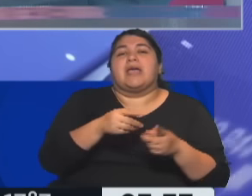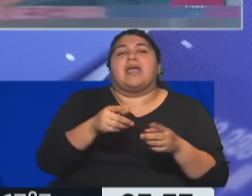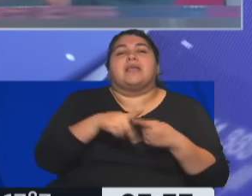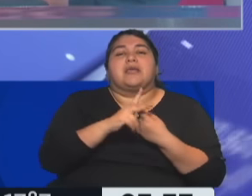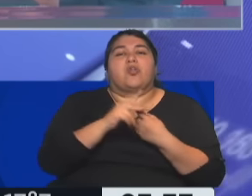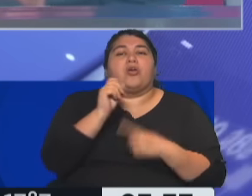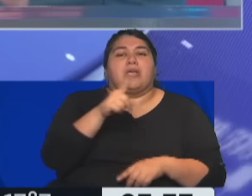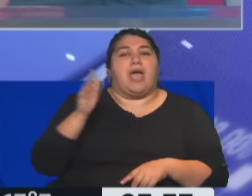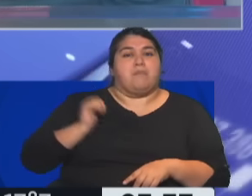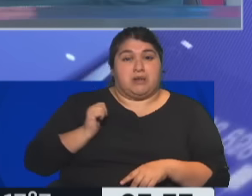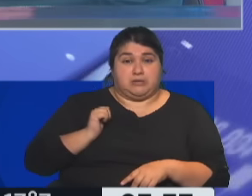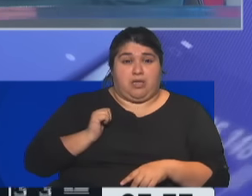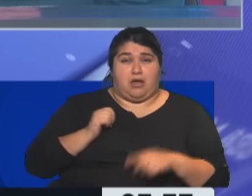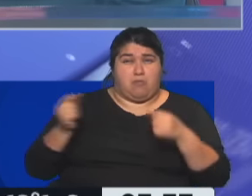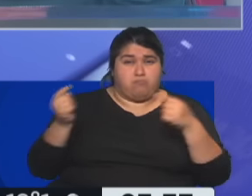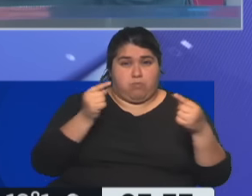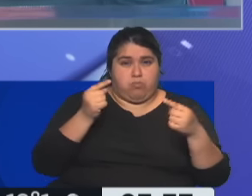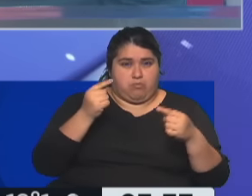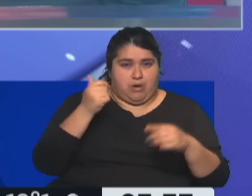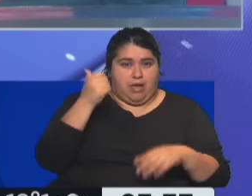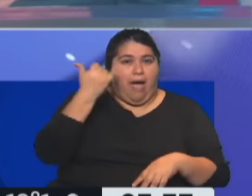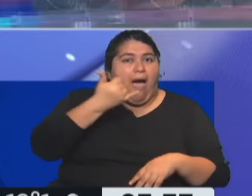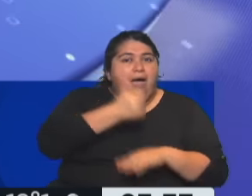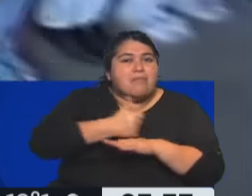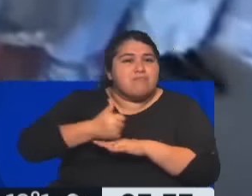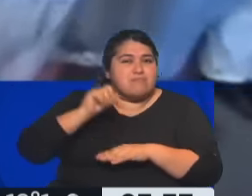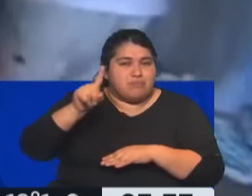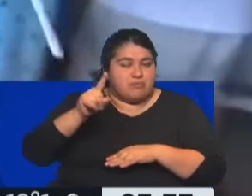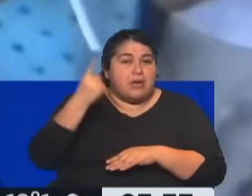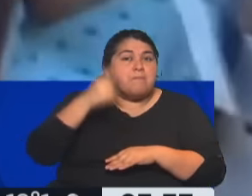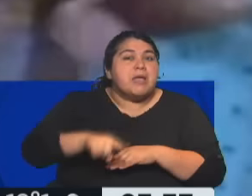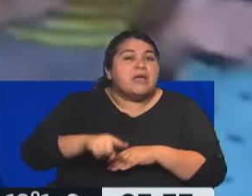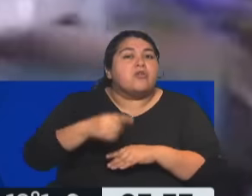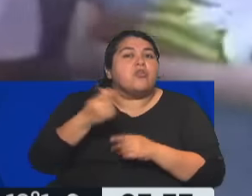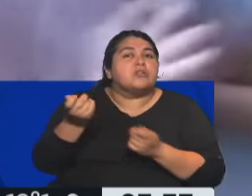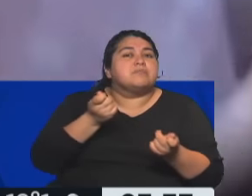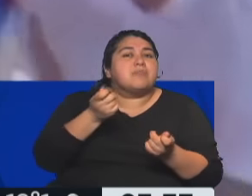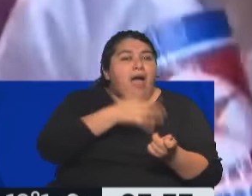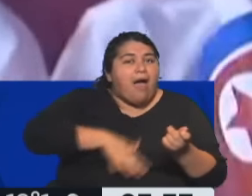conflicto existe, pero se opera dentro de territorio ucraniano.